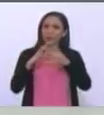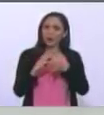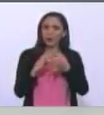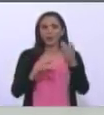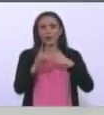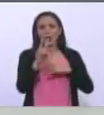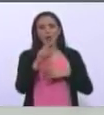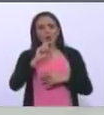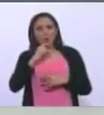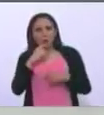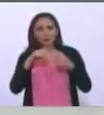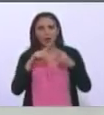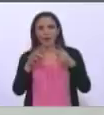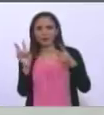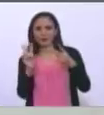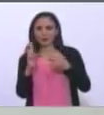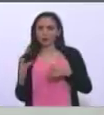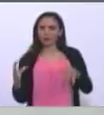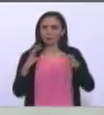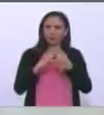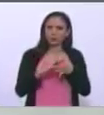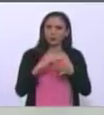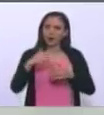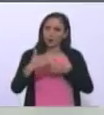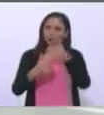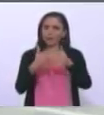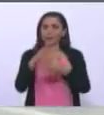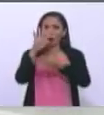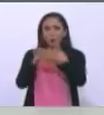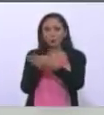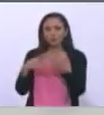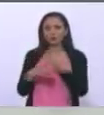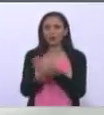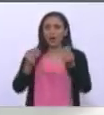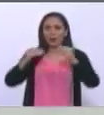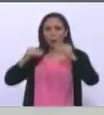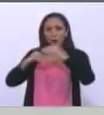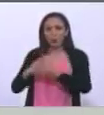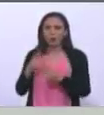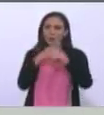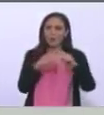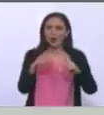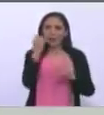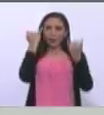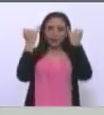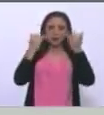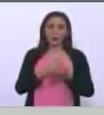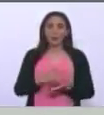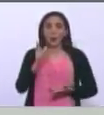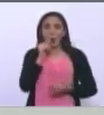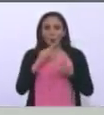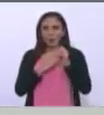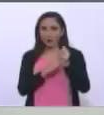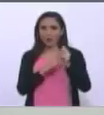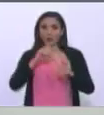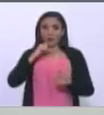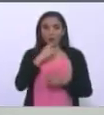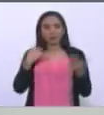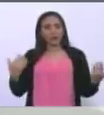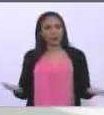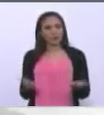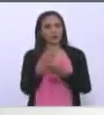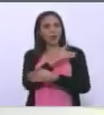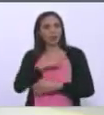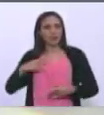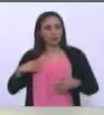trabajo conjunto entre Rusia y Venezuela en la agenda bilateral y multilateral. El líder ruso deseó a Maduro éxitos